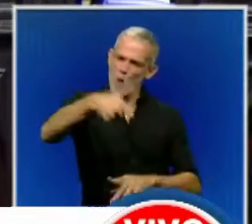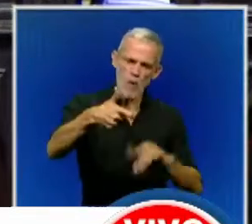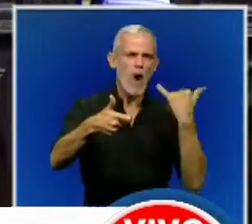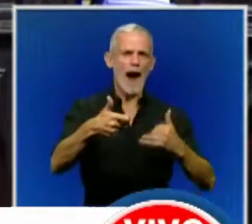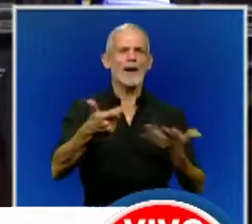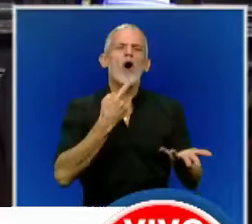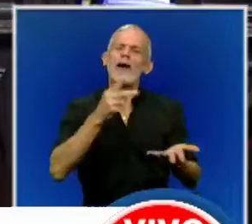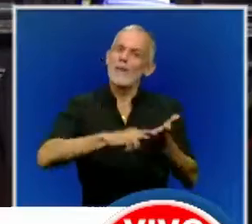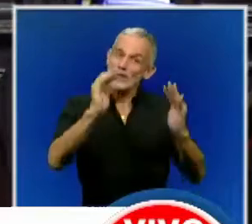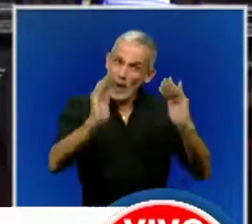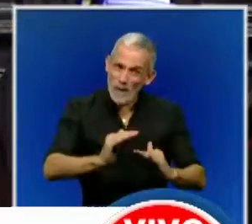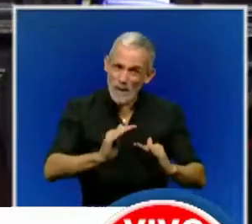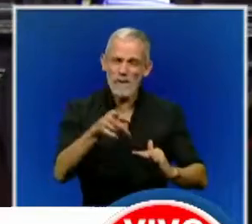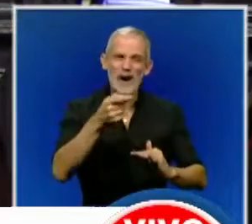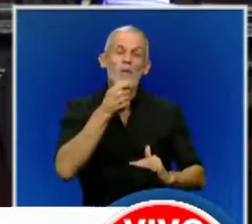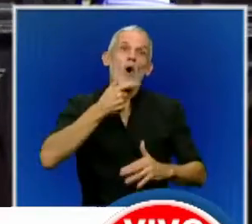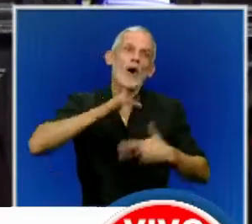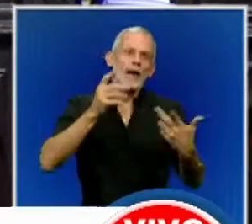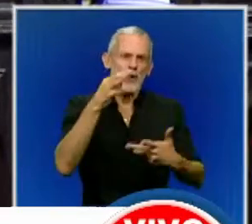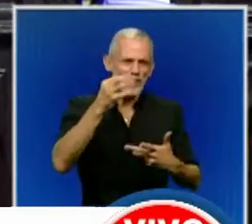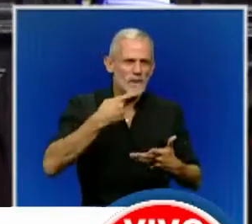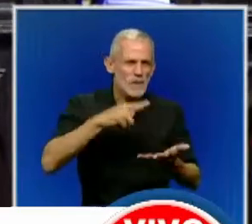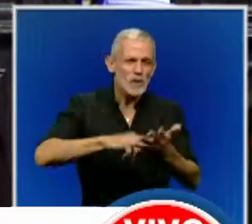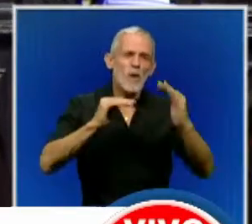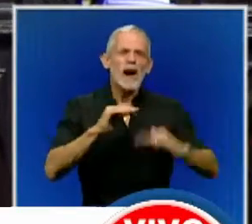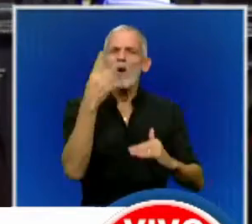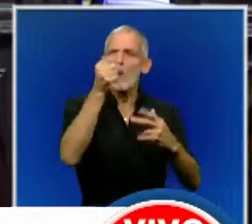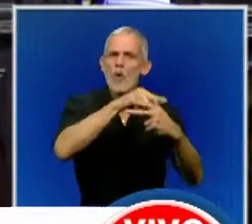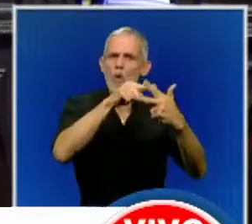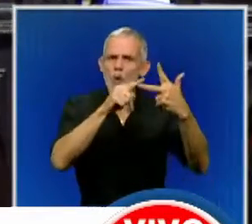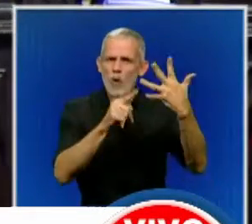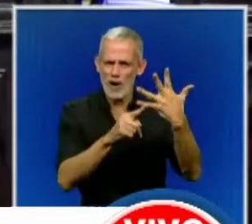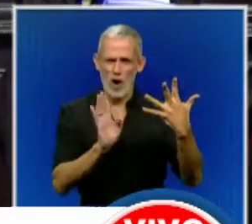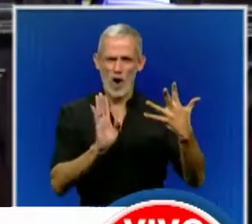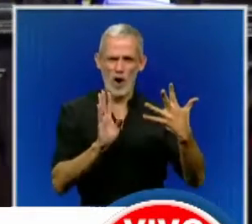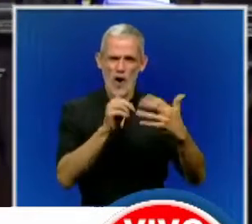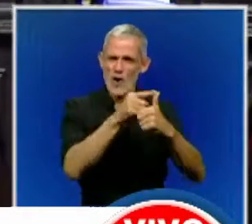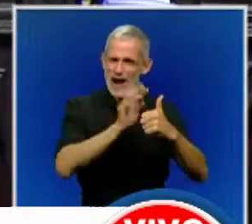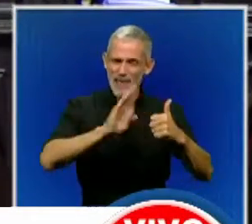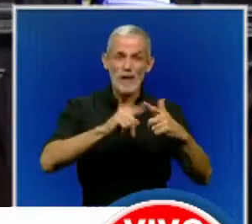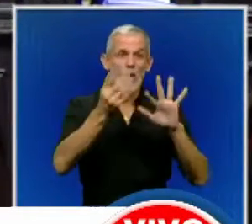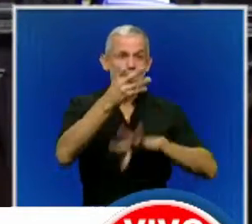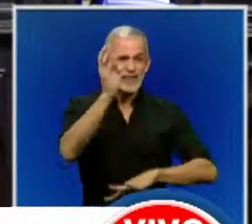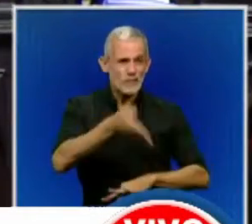Bajar impuestos, en el caso que hubiera que bajarlos, es uno de los elementos. Con